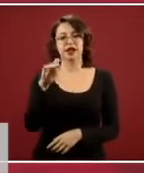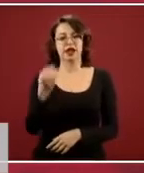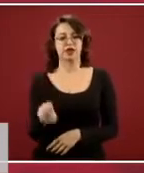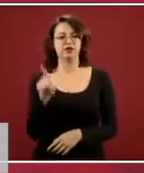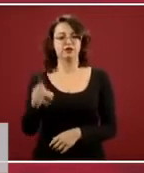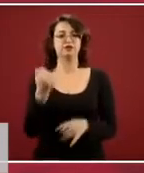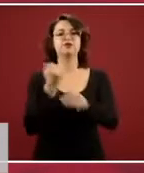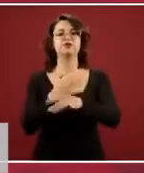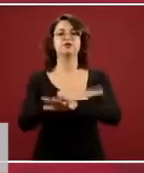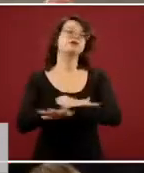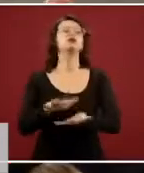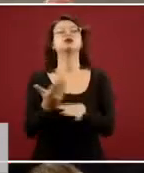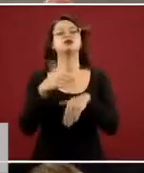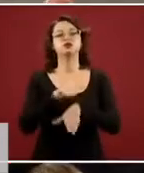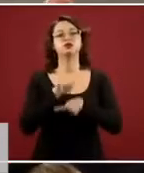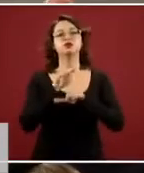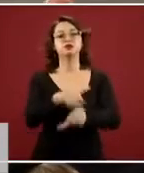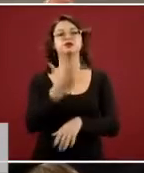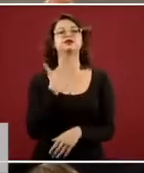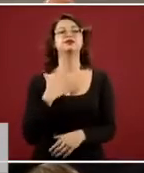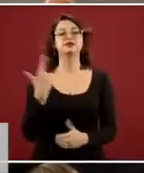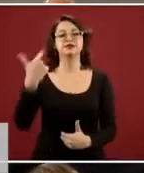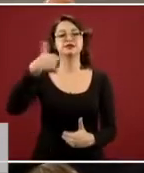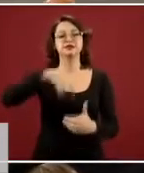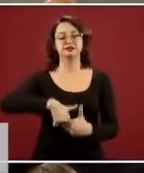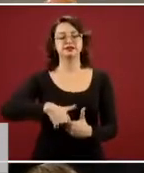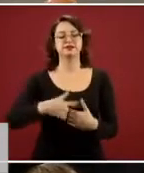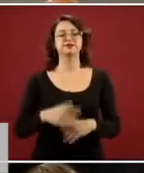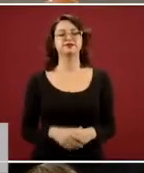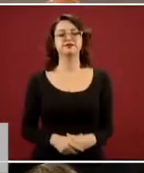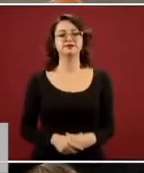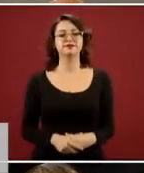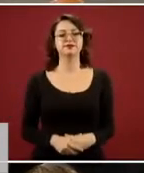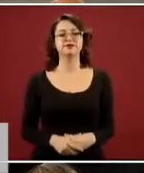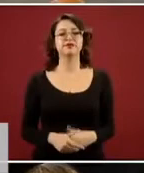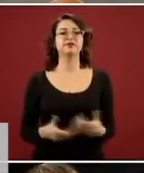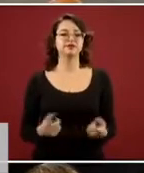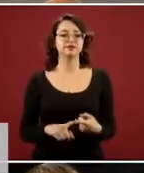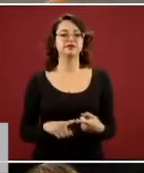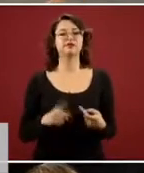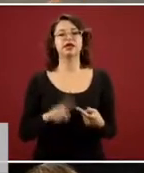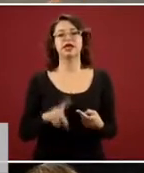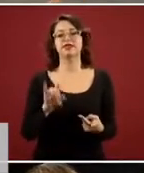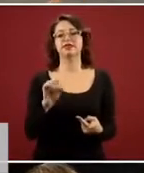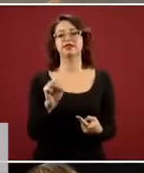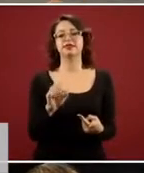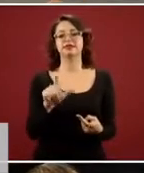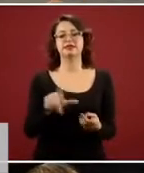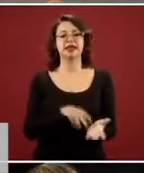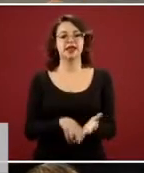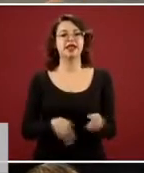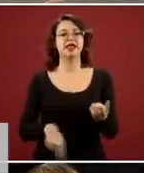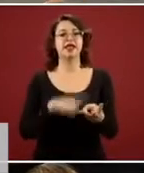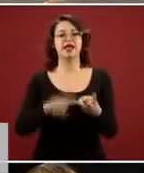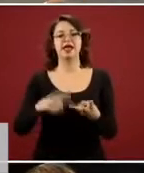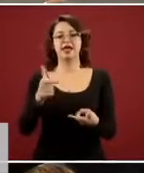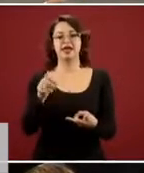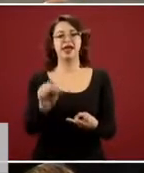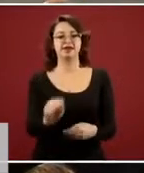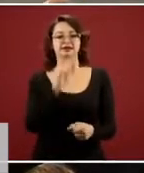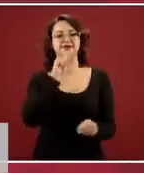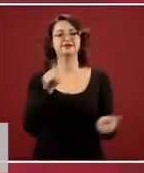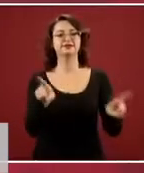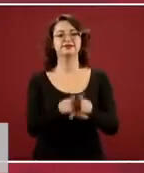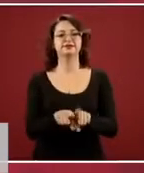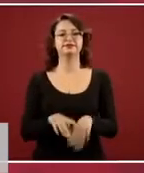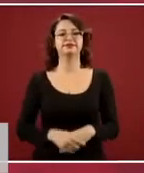Aprovecha para ejercer su derecho de réplica de una periodista del Universal que menciona de saturación del aeropuerto Benito Juárez, a lo que responde el presidente que